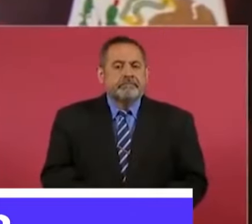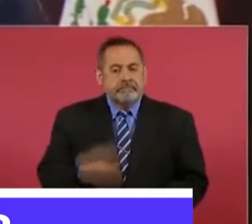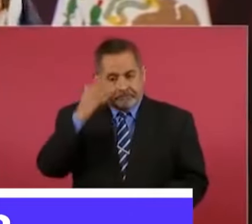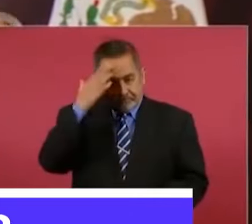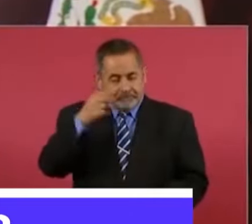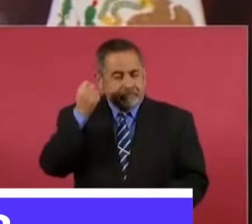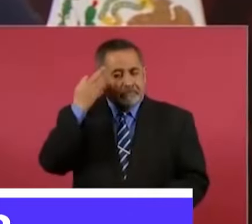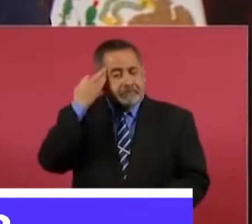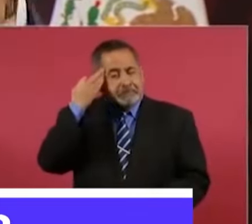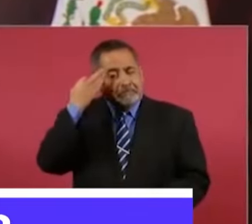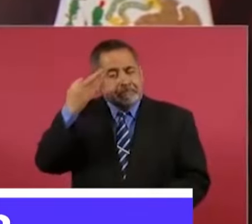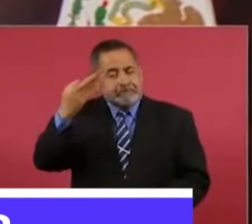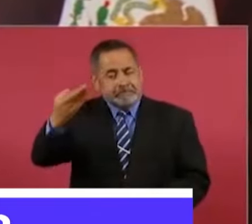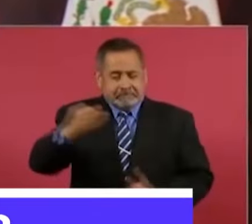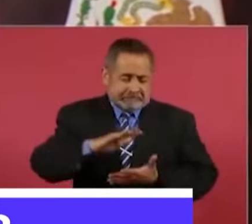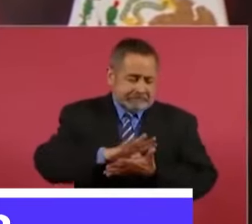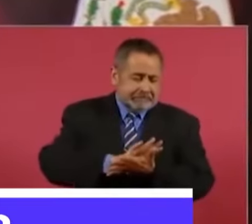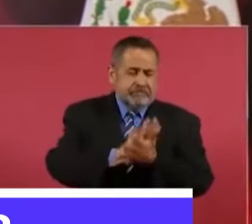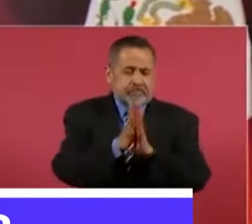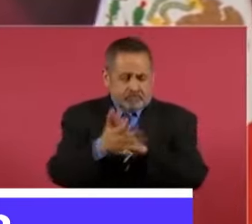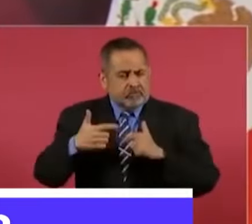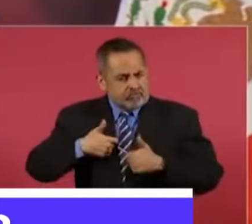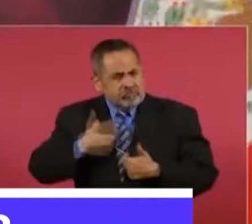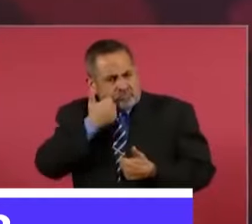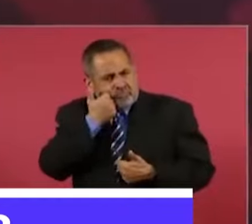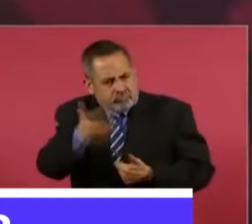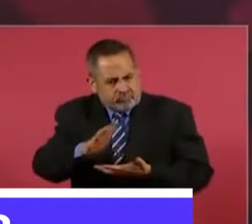nos va a llevar todavía la transición? Que yo la deseo,